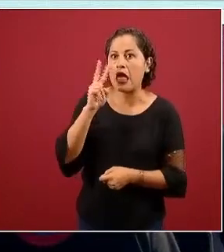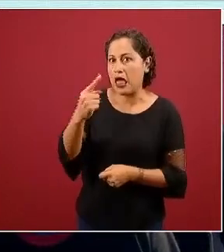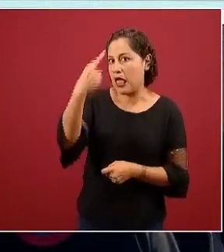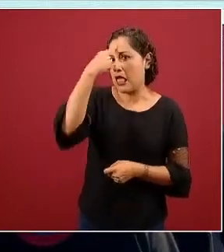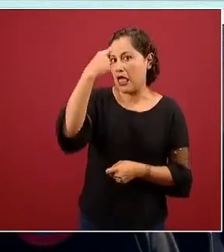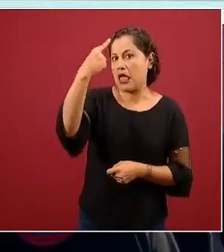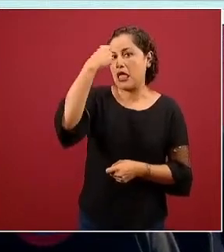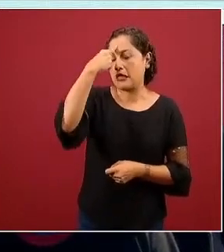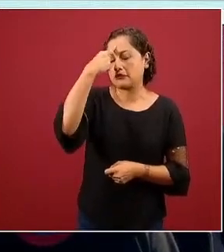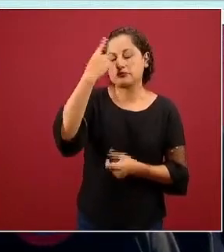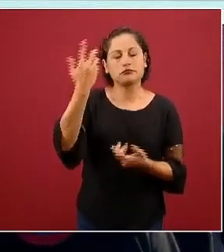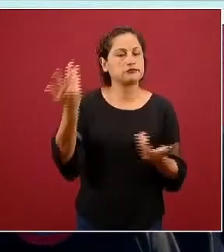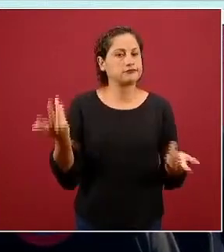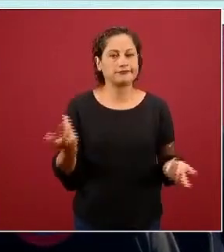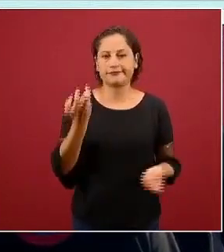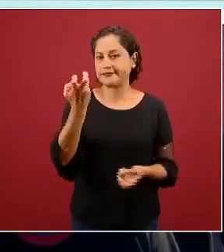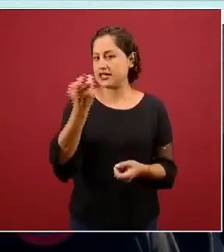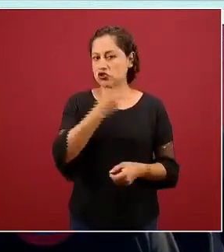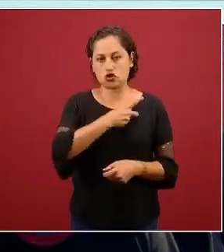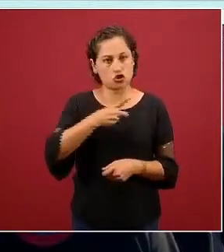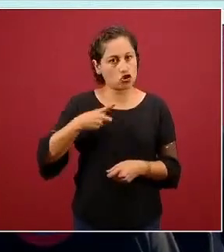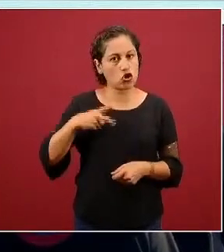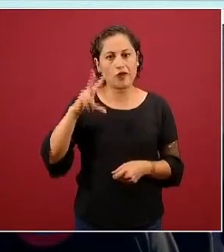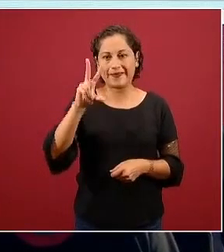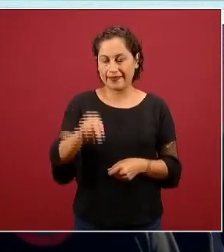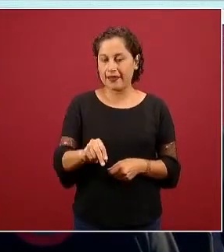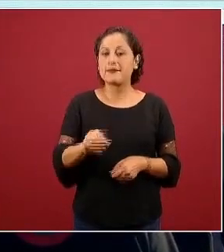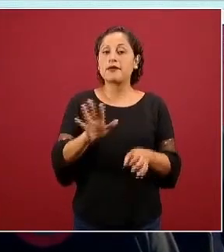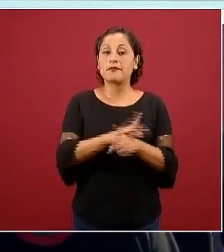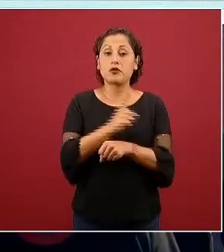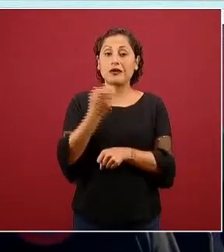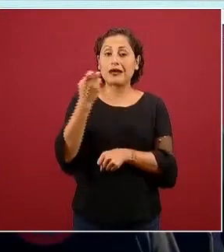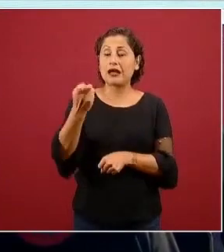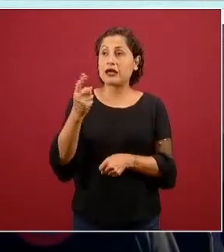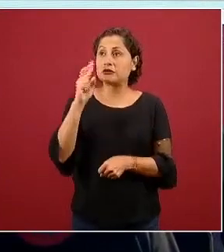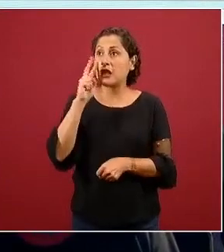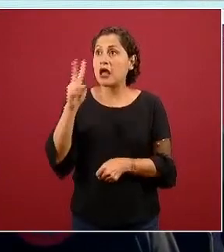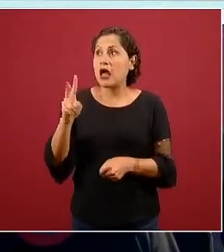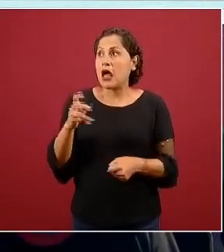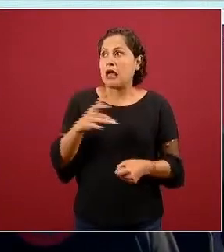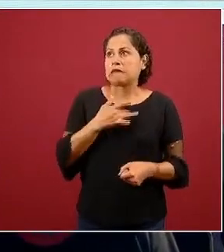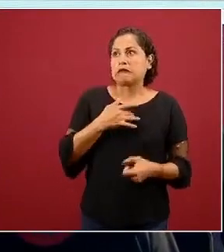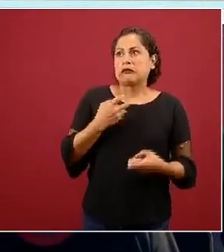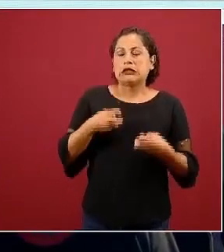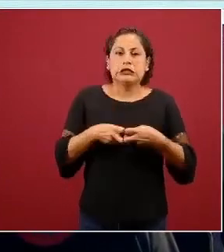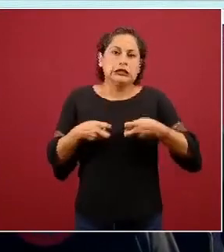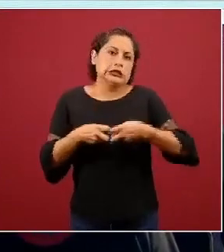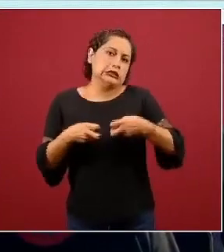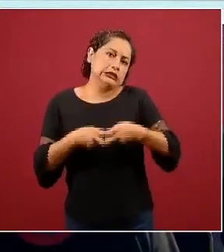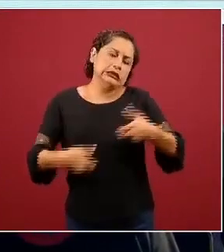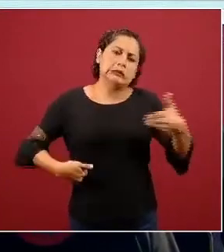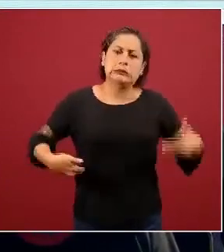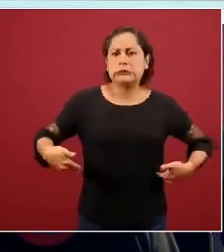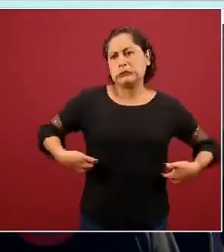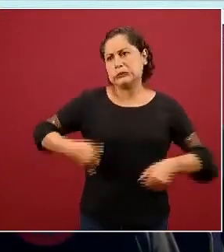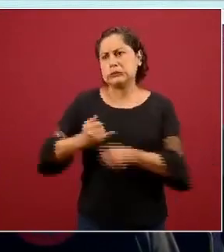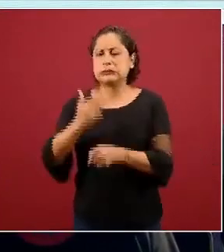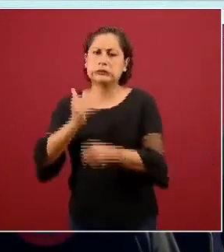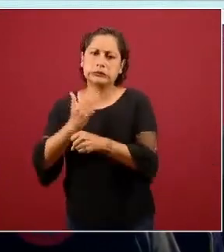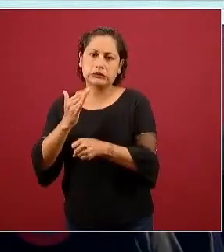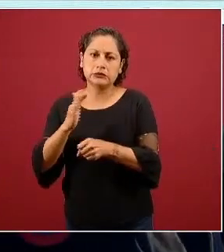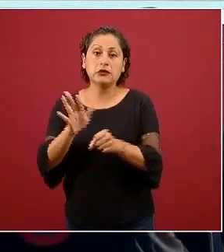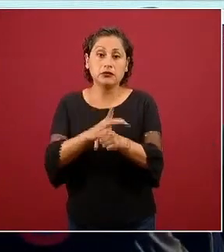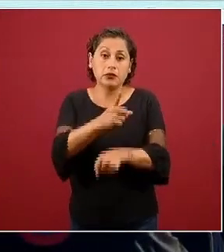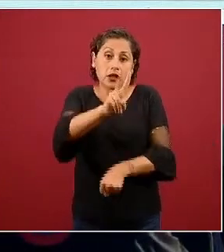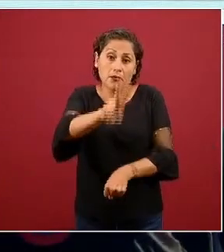que de todos los que tenemos un exceso de noticias y más porque muchas de ellas son falsas